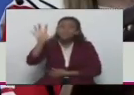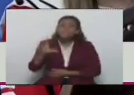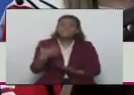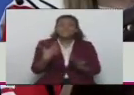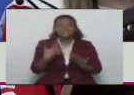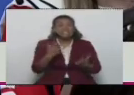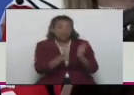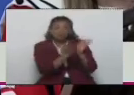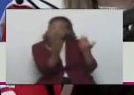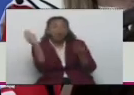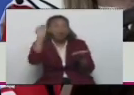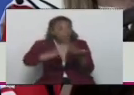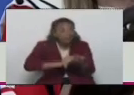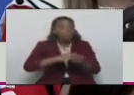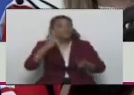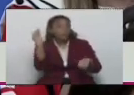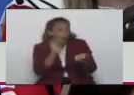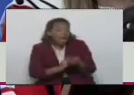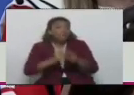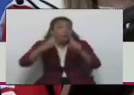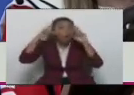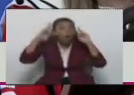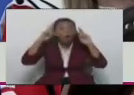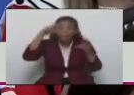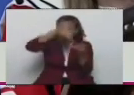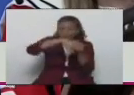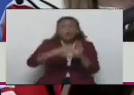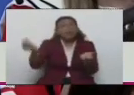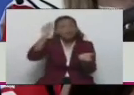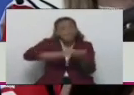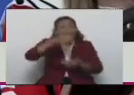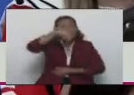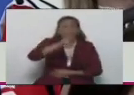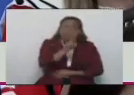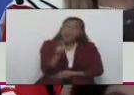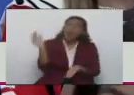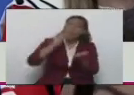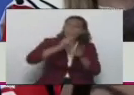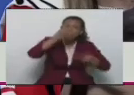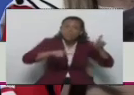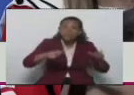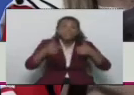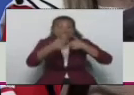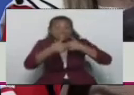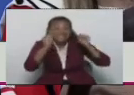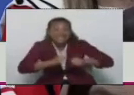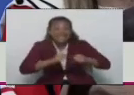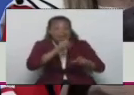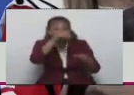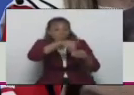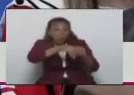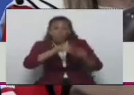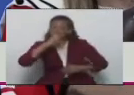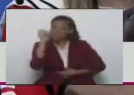les ofrecieron porque regresen, vota porque regresen. Y mucha gente lo hizo, presidente, no